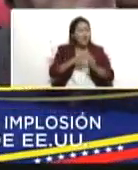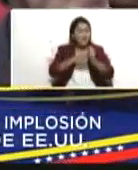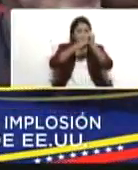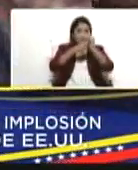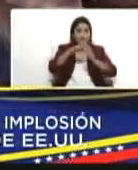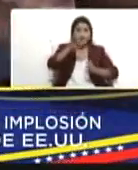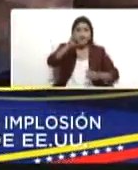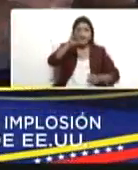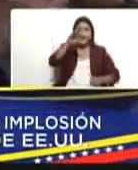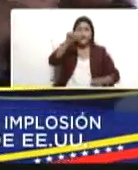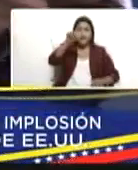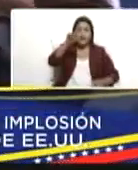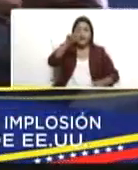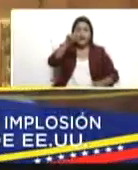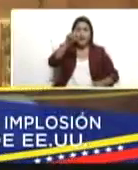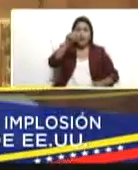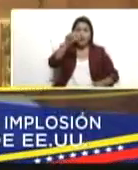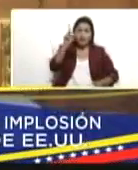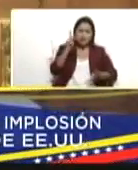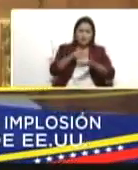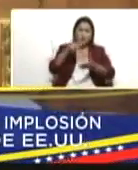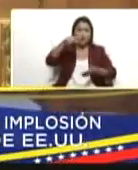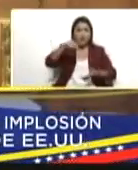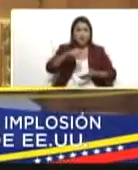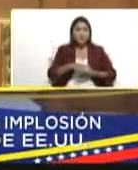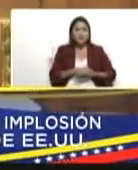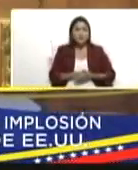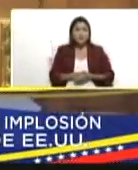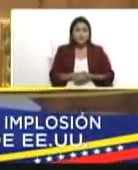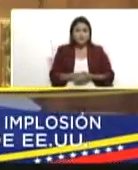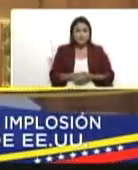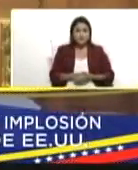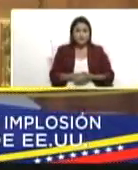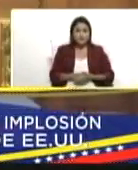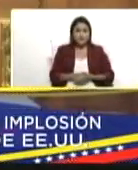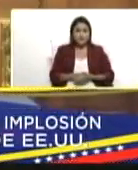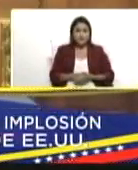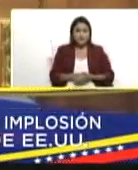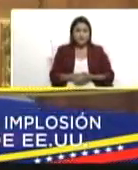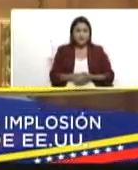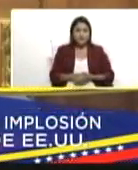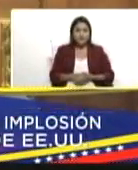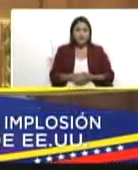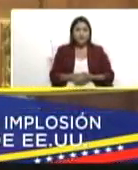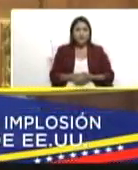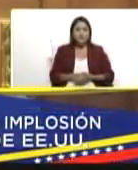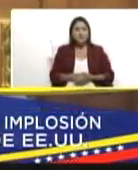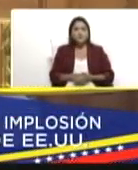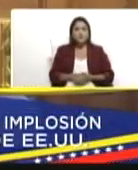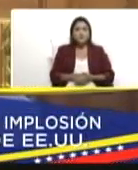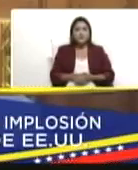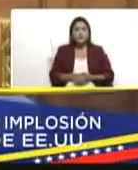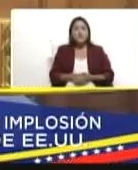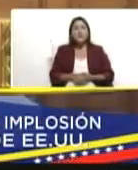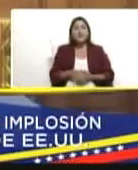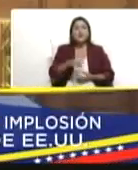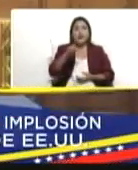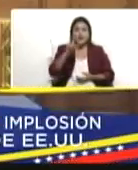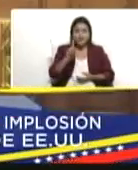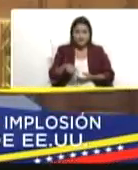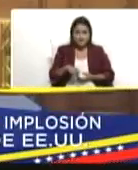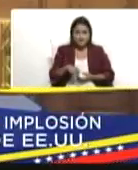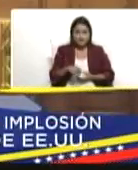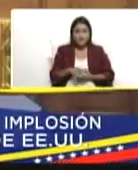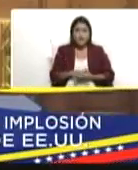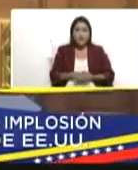Ricardo Sánchez es presente Alianza Esta es Alianza para el cambio el histórico fue el